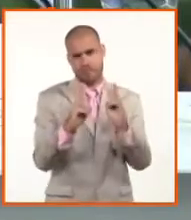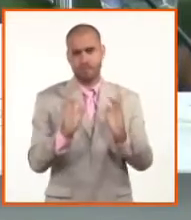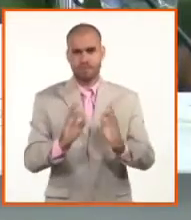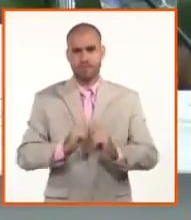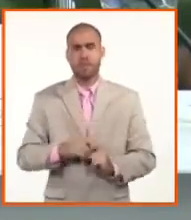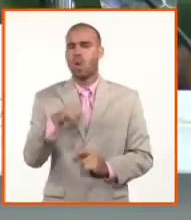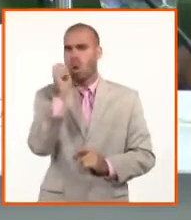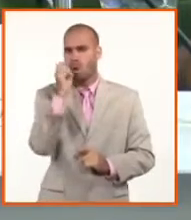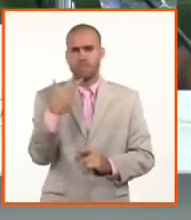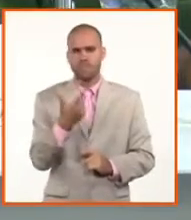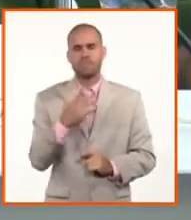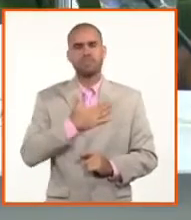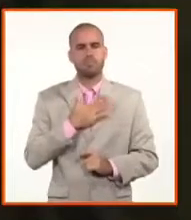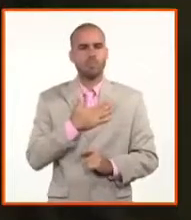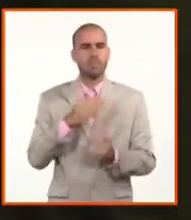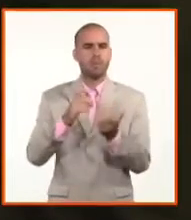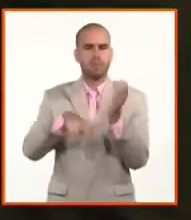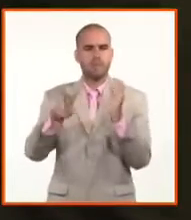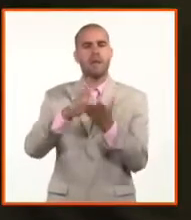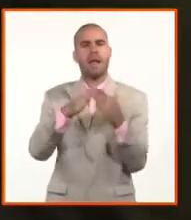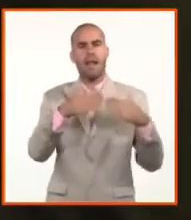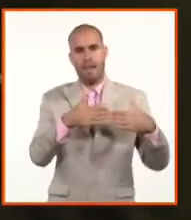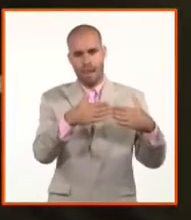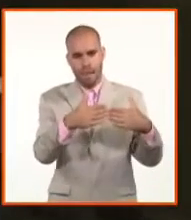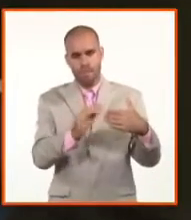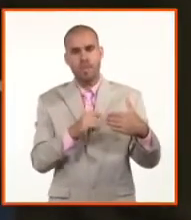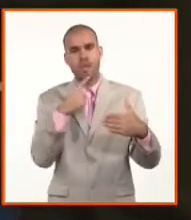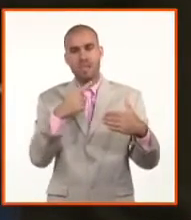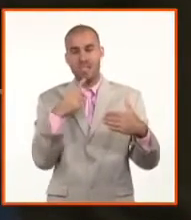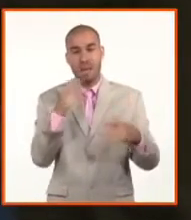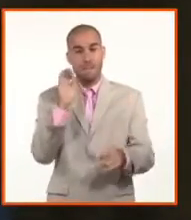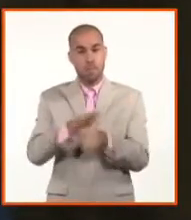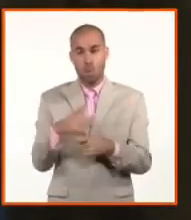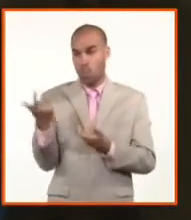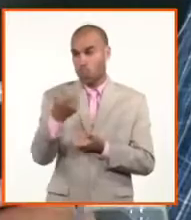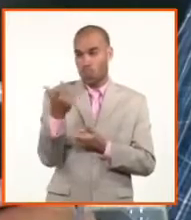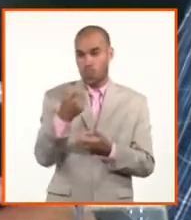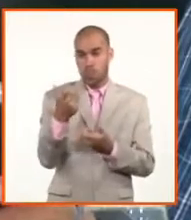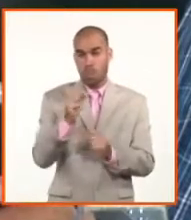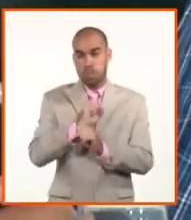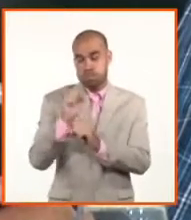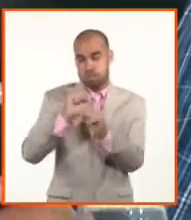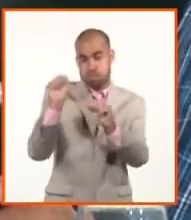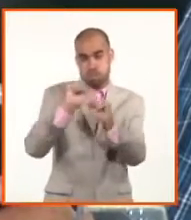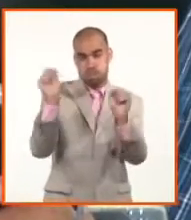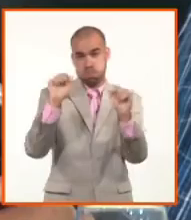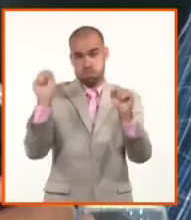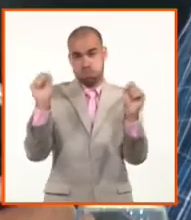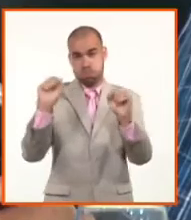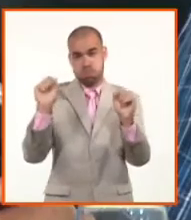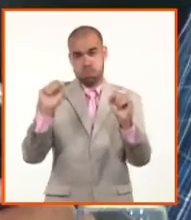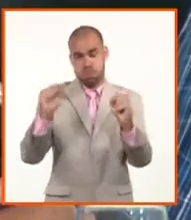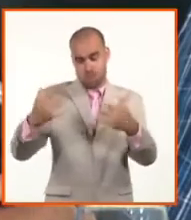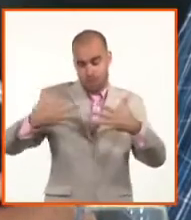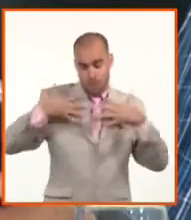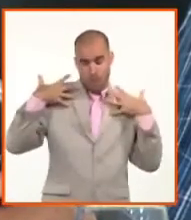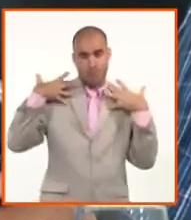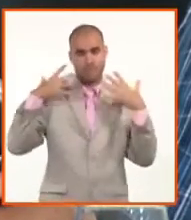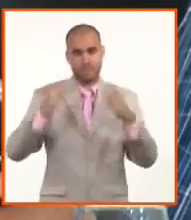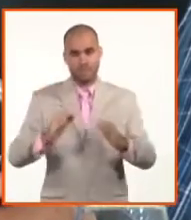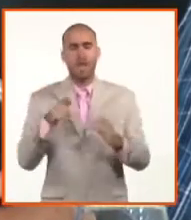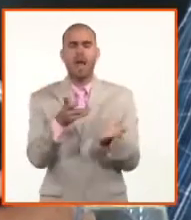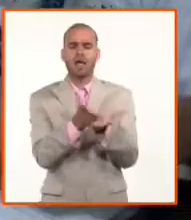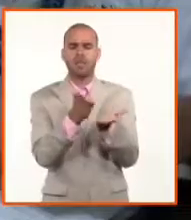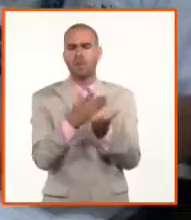bombero procedente de la provincia de Granma resultó lesionado mientras prestaba servicio durante el incendio. Estudió en la Escuela Nacional